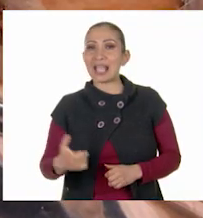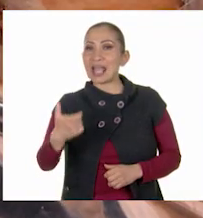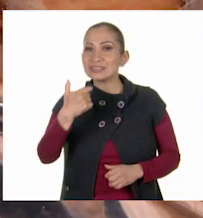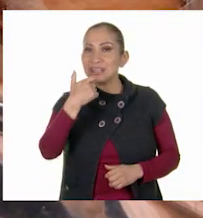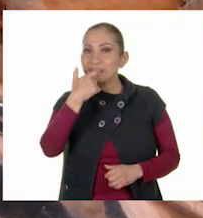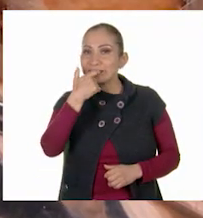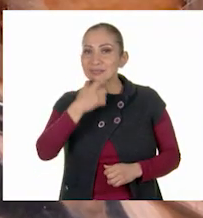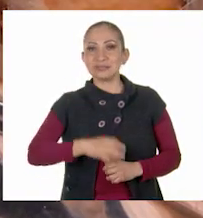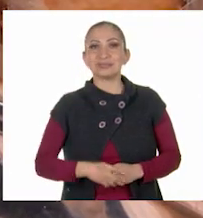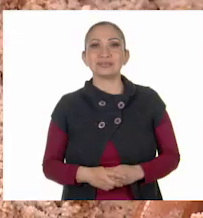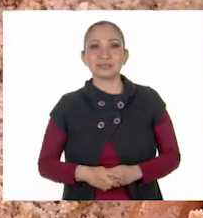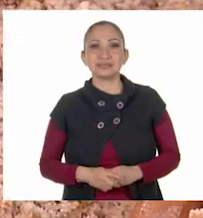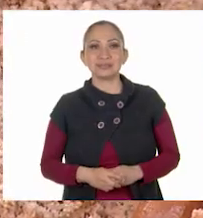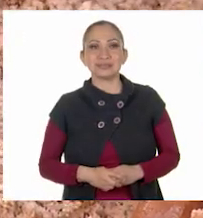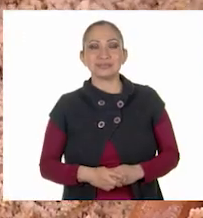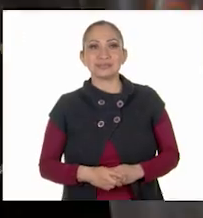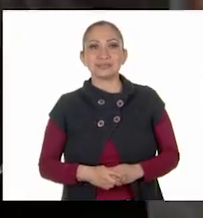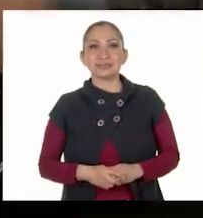Galletas.